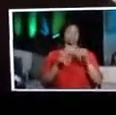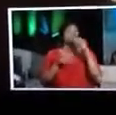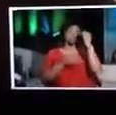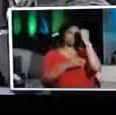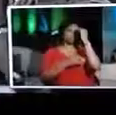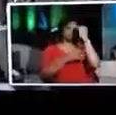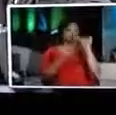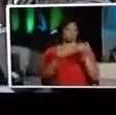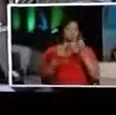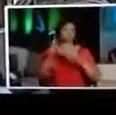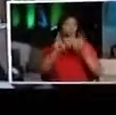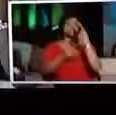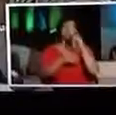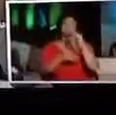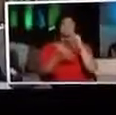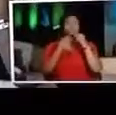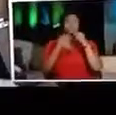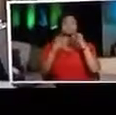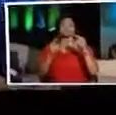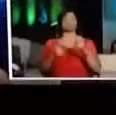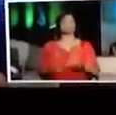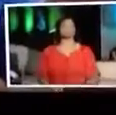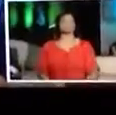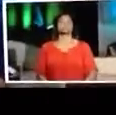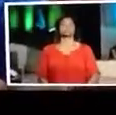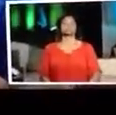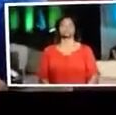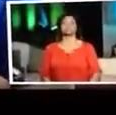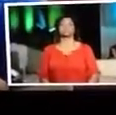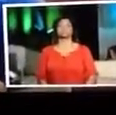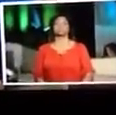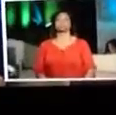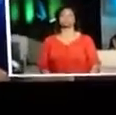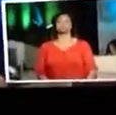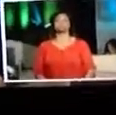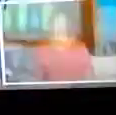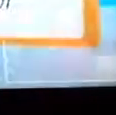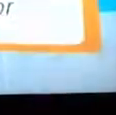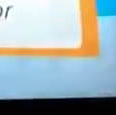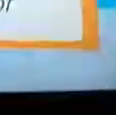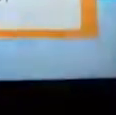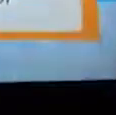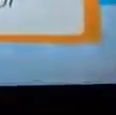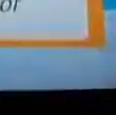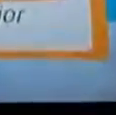opinión pública. Para Telenoticias, Yarilis Calcaño.